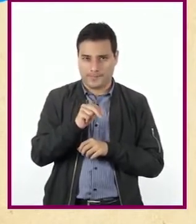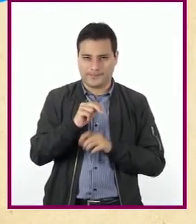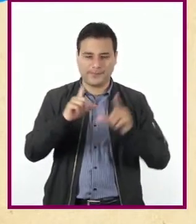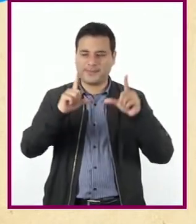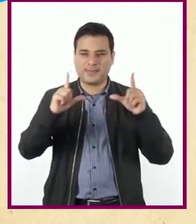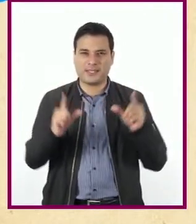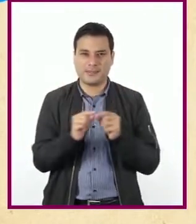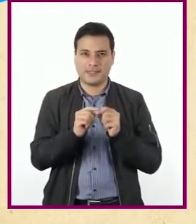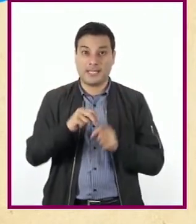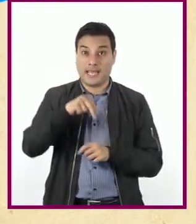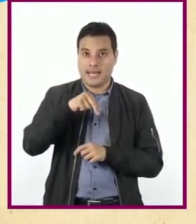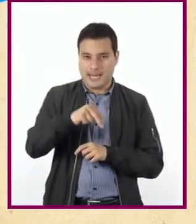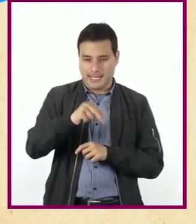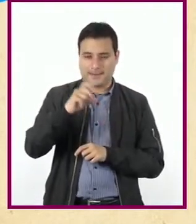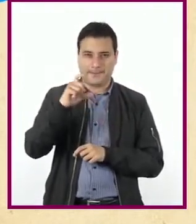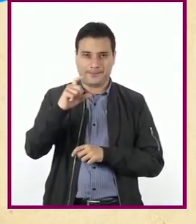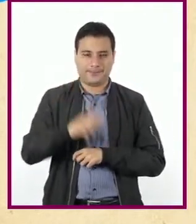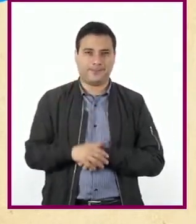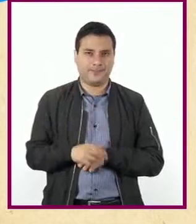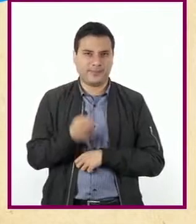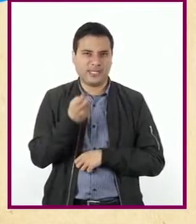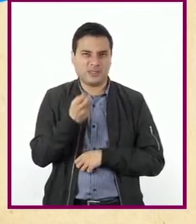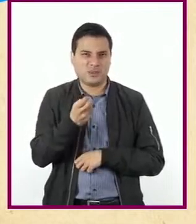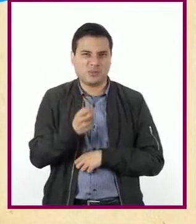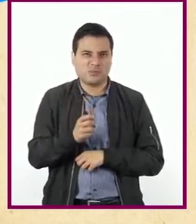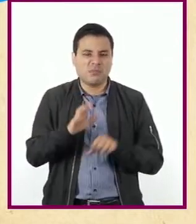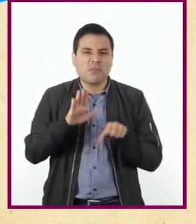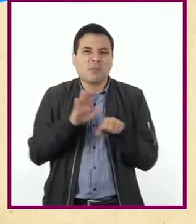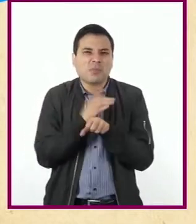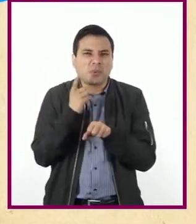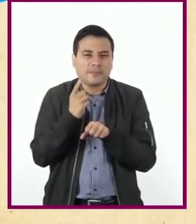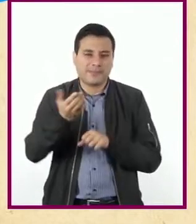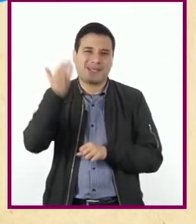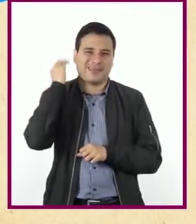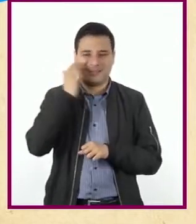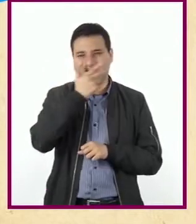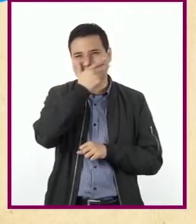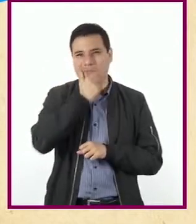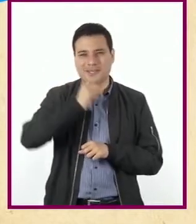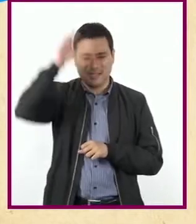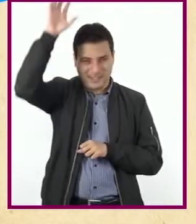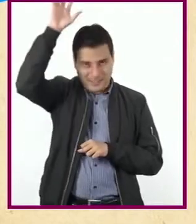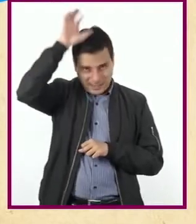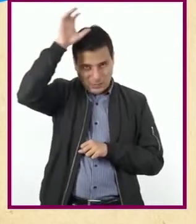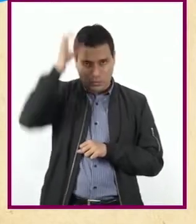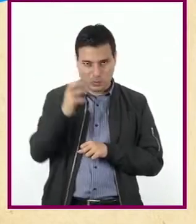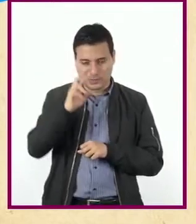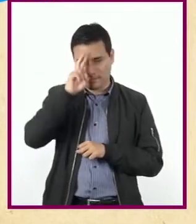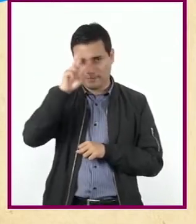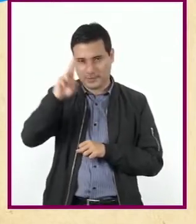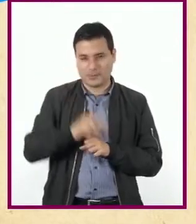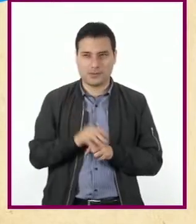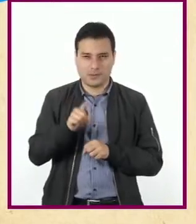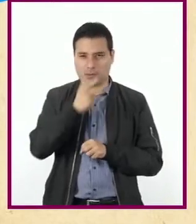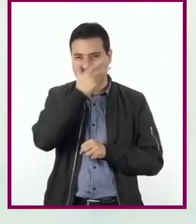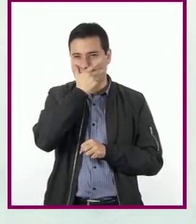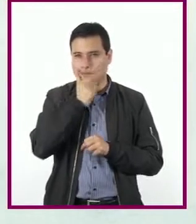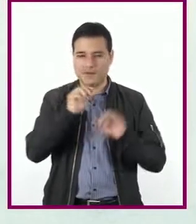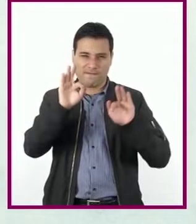mayúscula. Esta unidad nombrada así en reconocimiento a Sir Isaac Newton por sus aportaciones a la